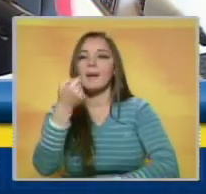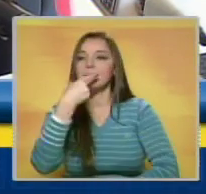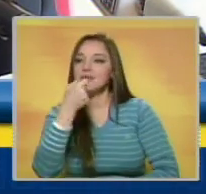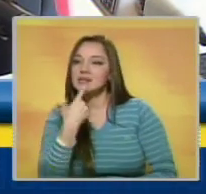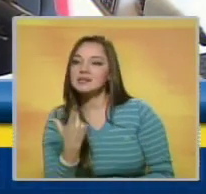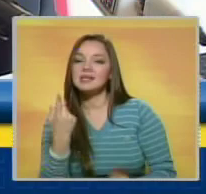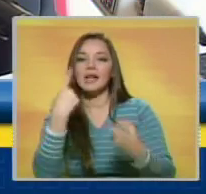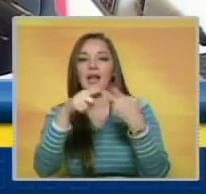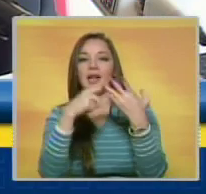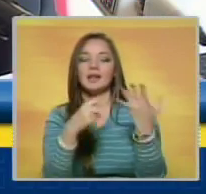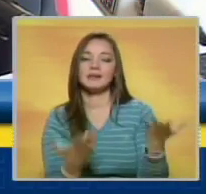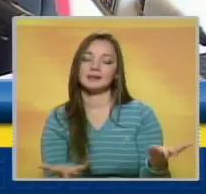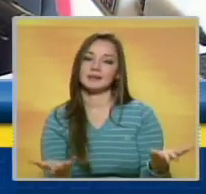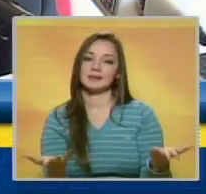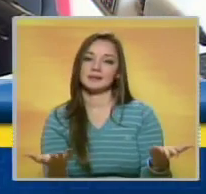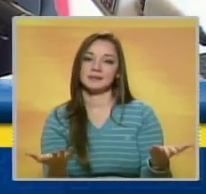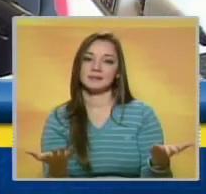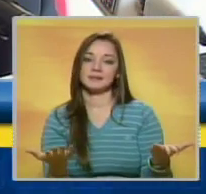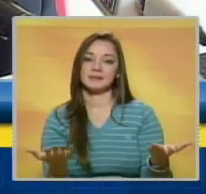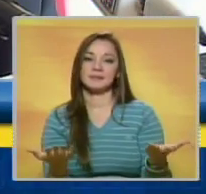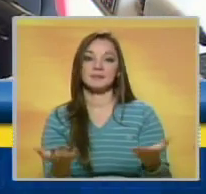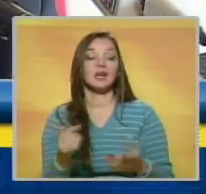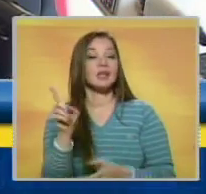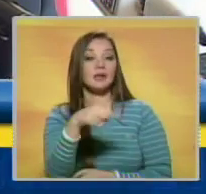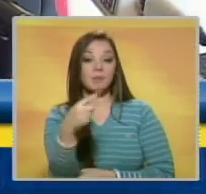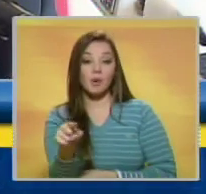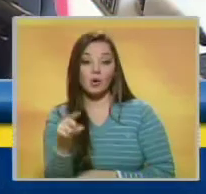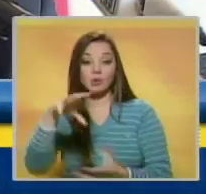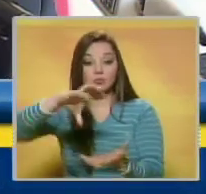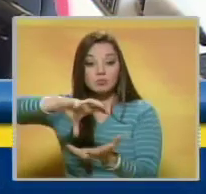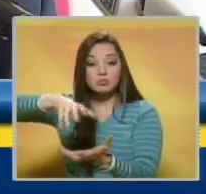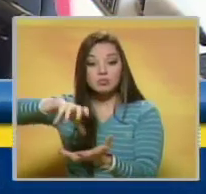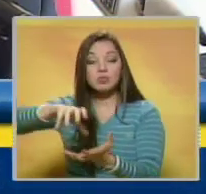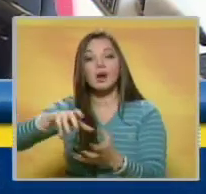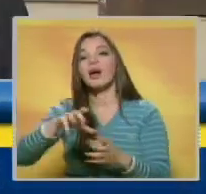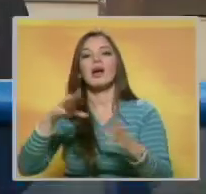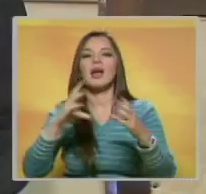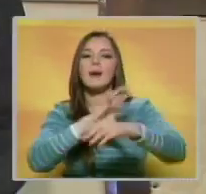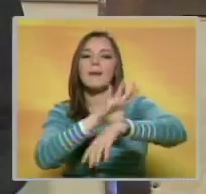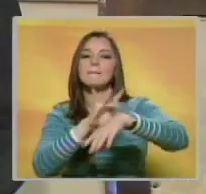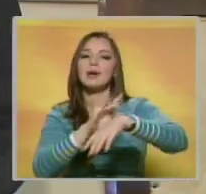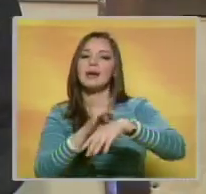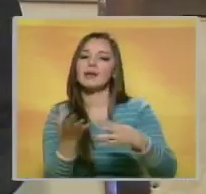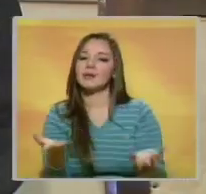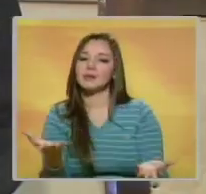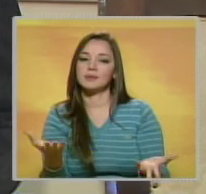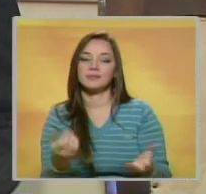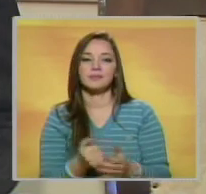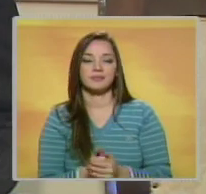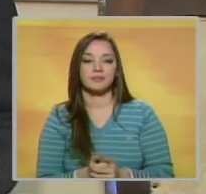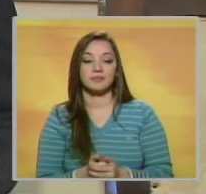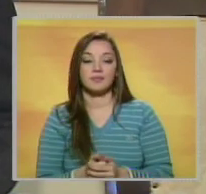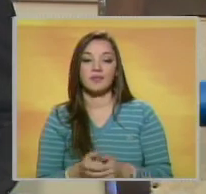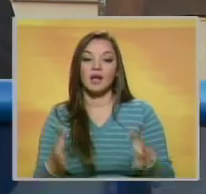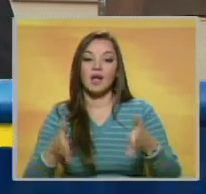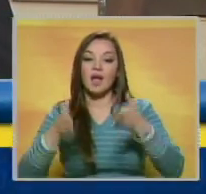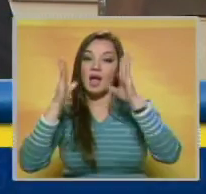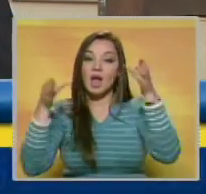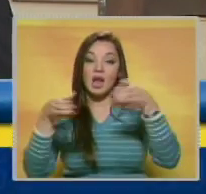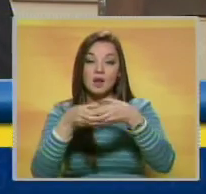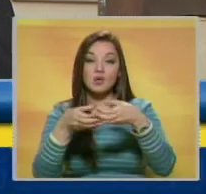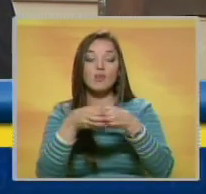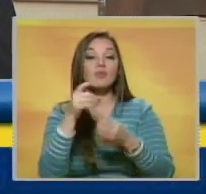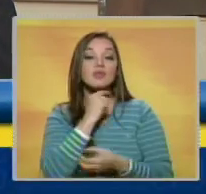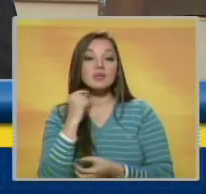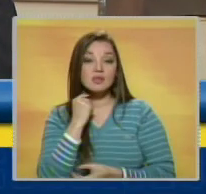medicinas, insumos y equipos médicos en todo el país. La Conferencia Episcopal Venezolana también resaltó la importancia